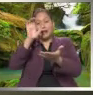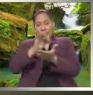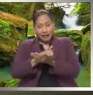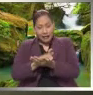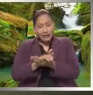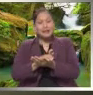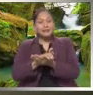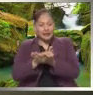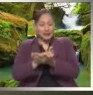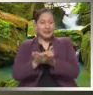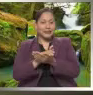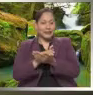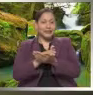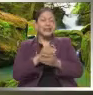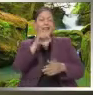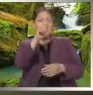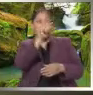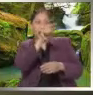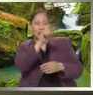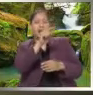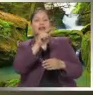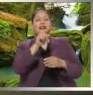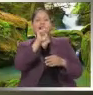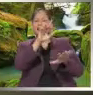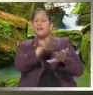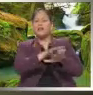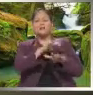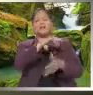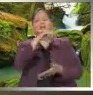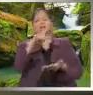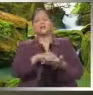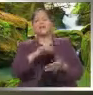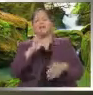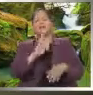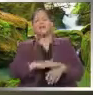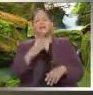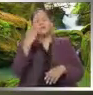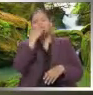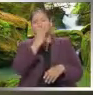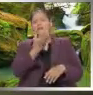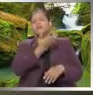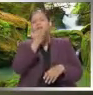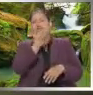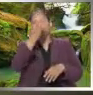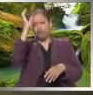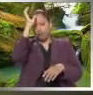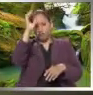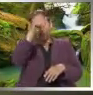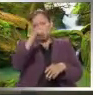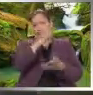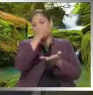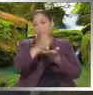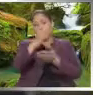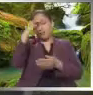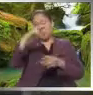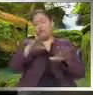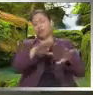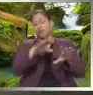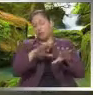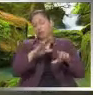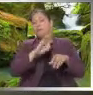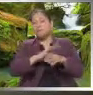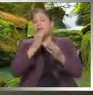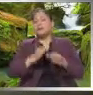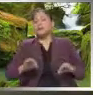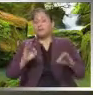para contraer nupcias, y es que Tlalpan es uno de los lugares más tradicionales de la Ciudad de México, de los más